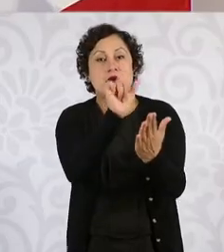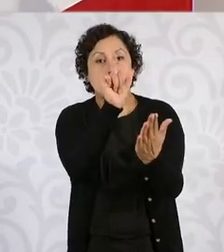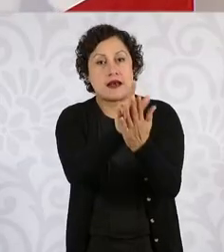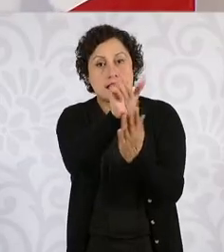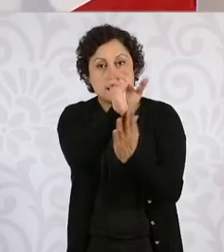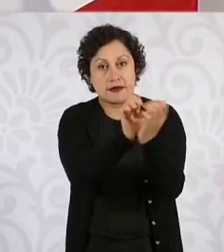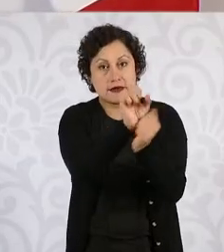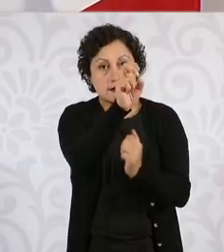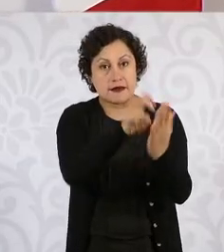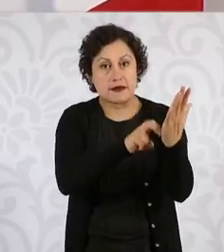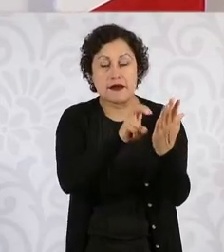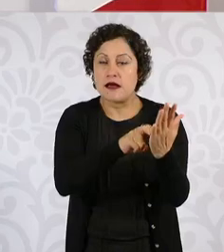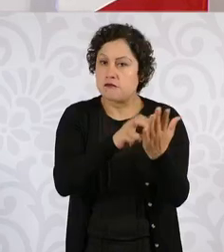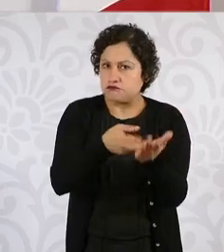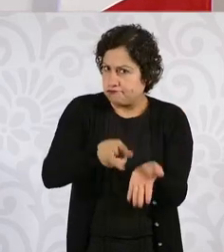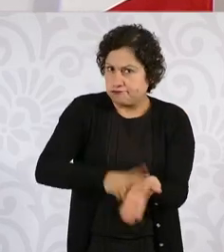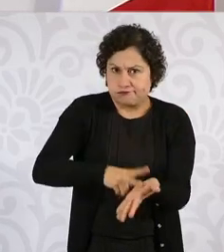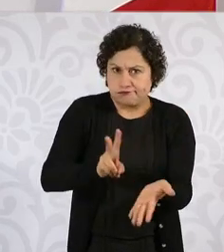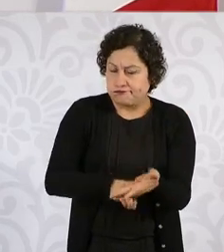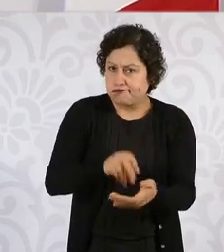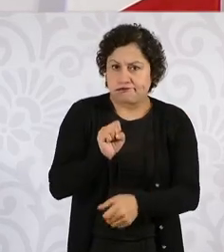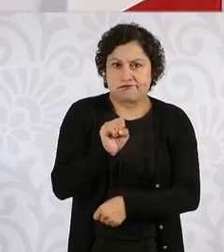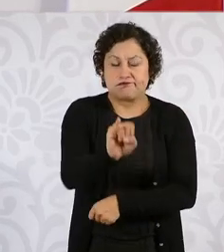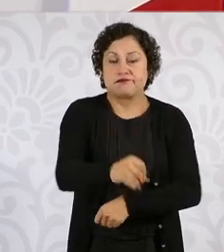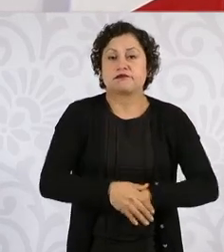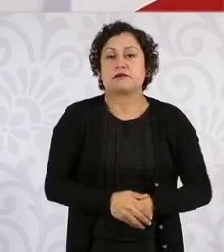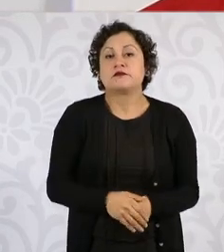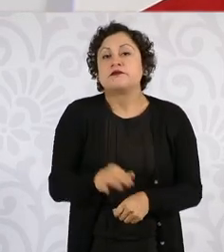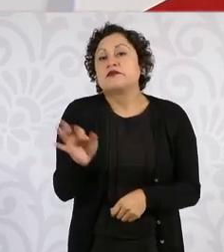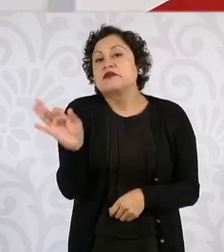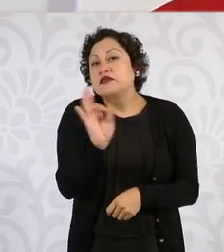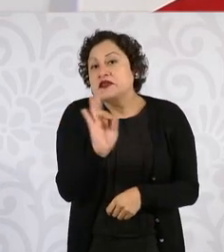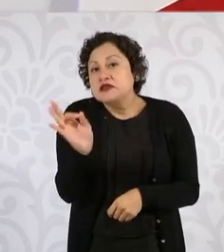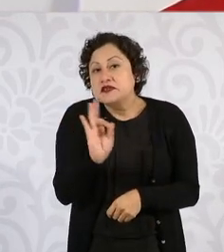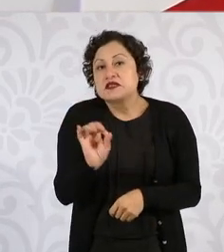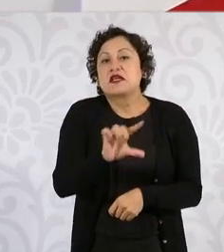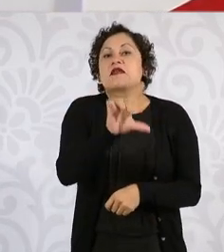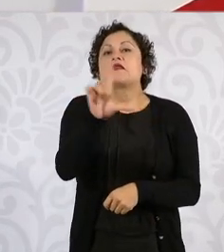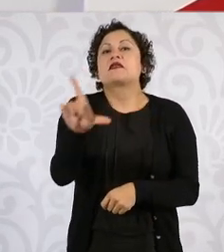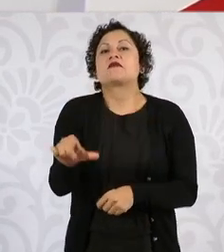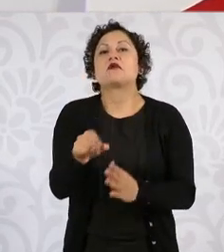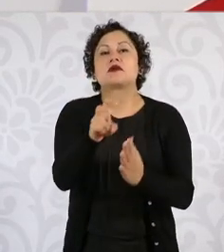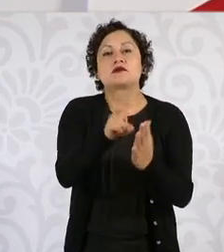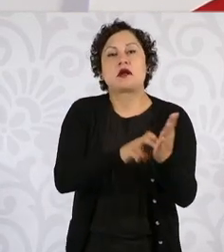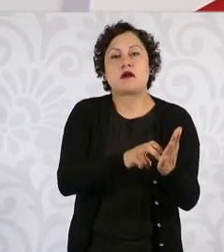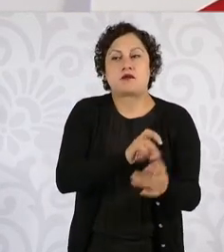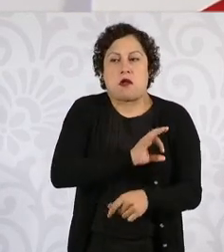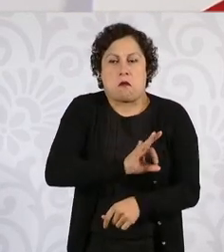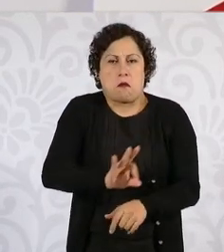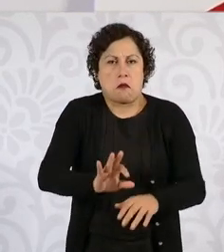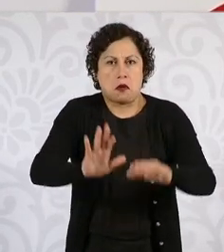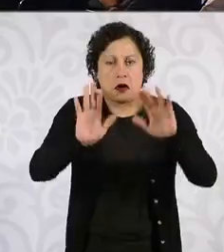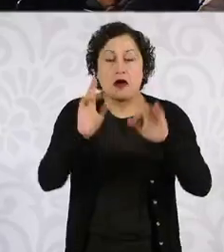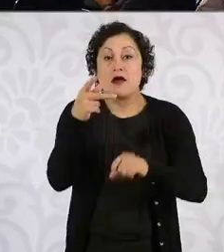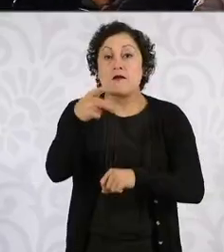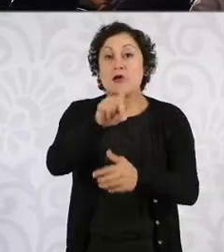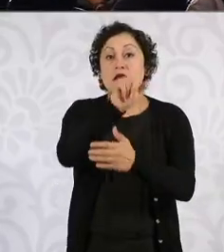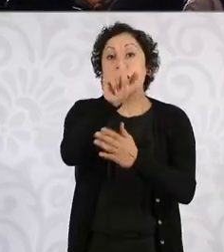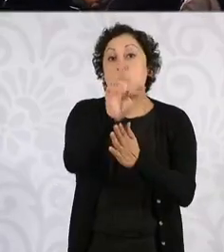constitucional. Y ya también, pues, si se requiere alguna modificación posterior, pero es válida la reforma